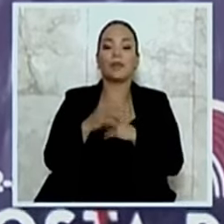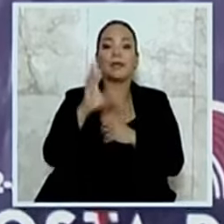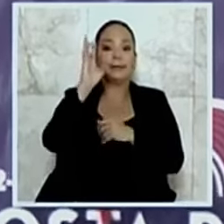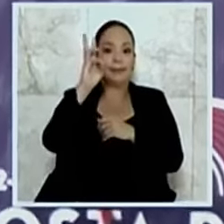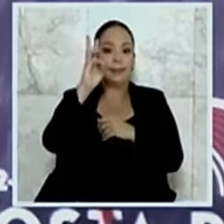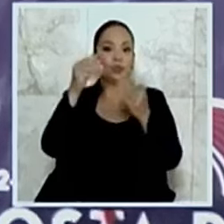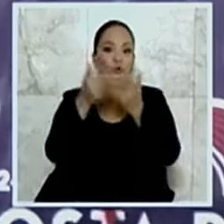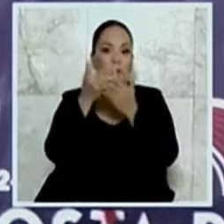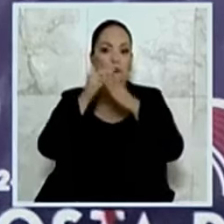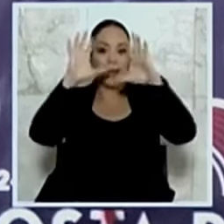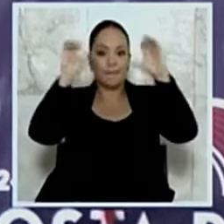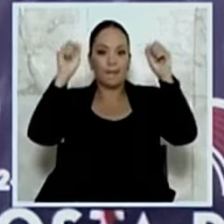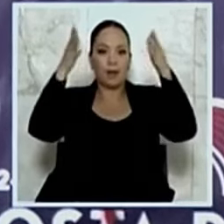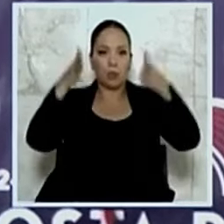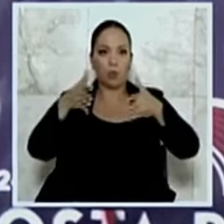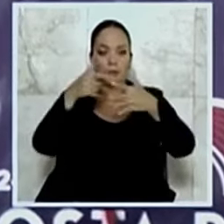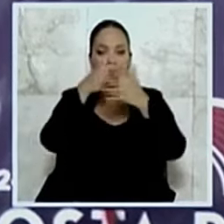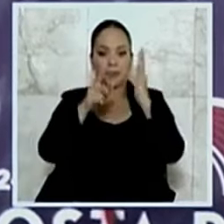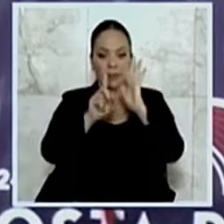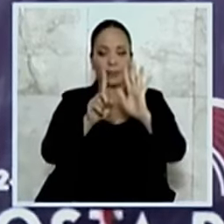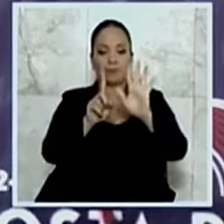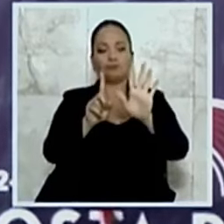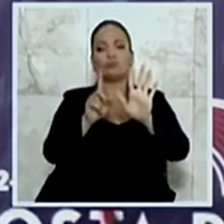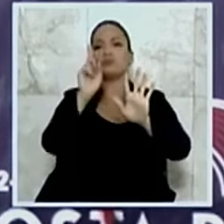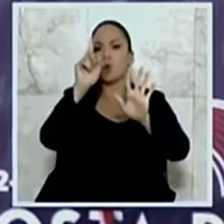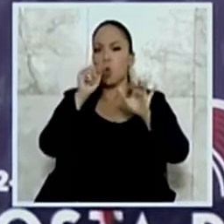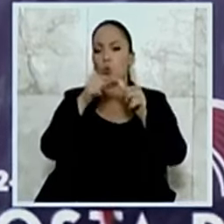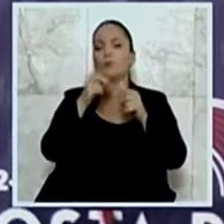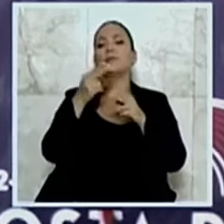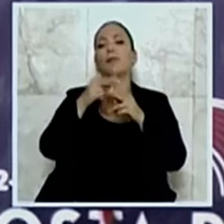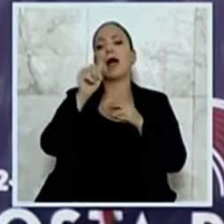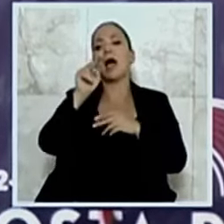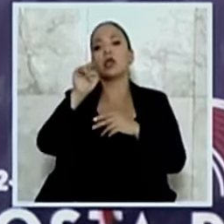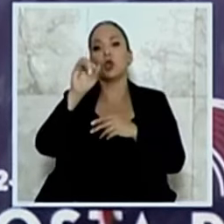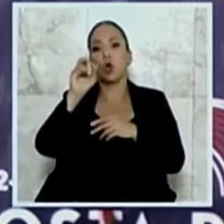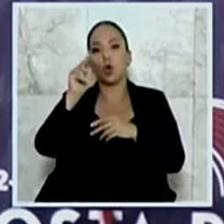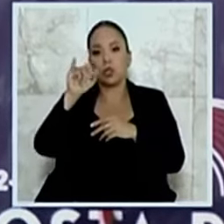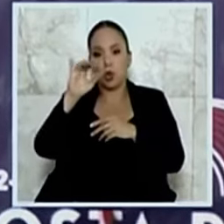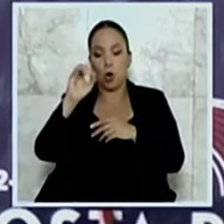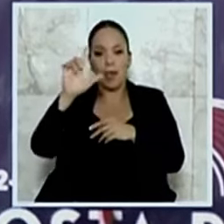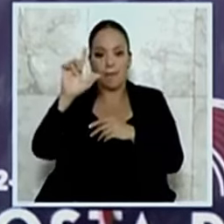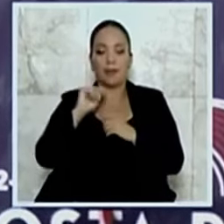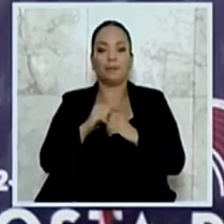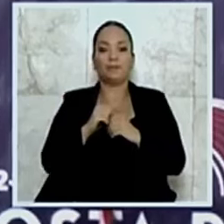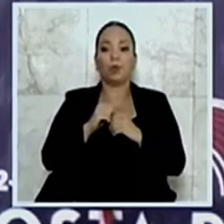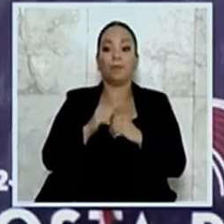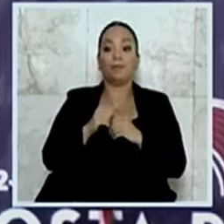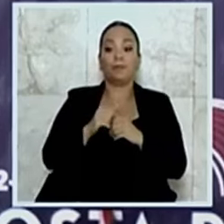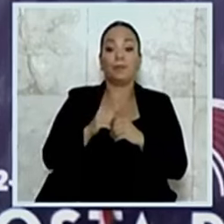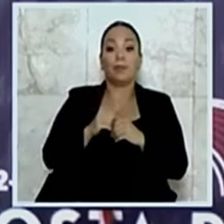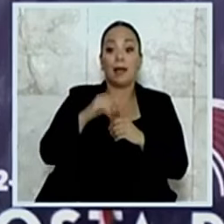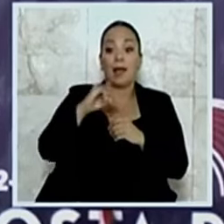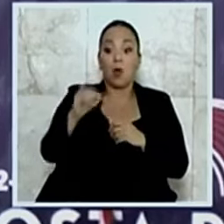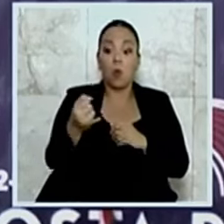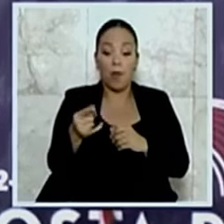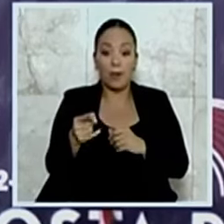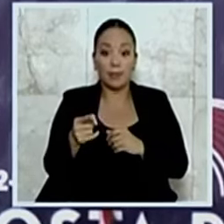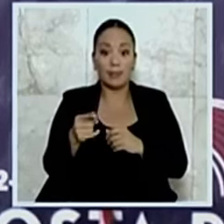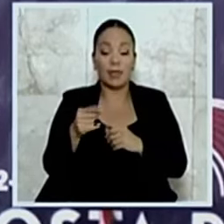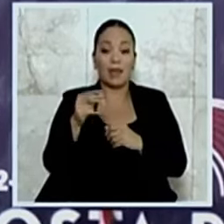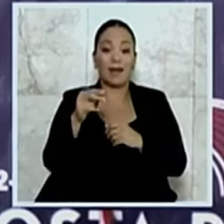Buenas tardes. El miércoles pasado, hace 8 días, anunciamos la incorporación de 6